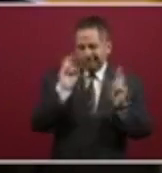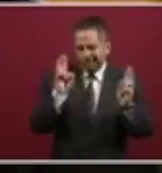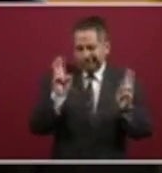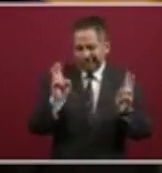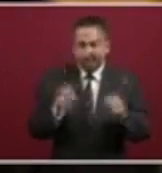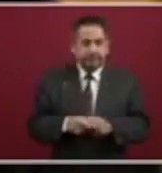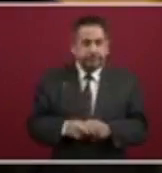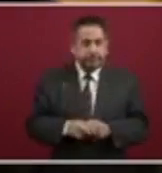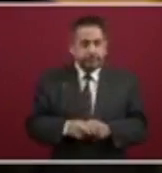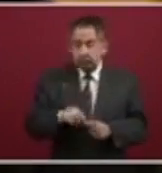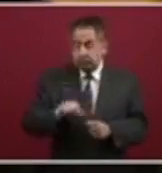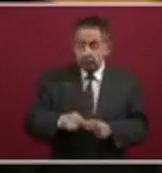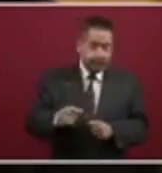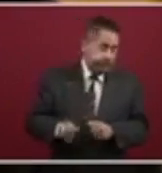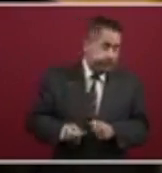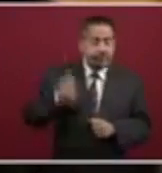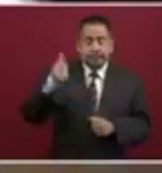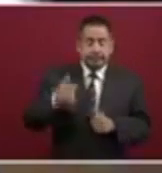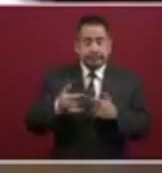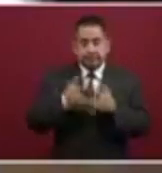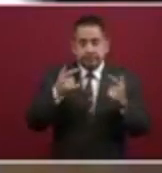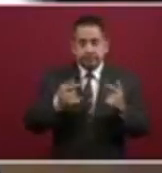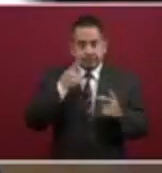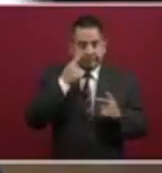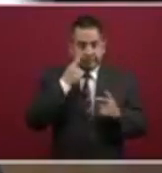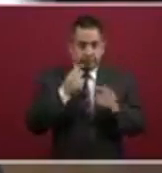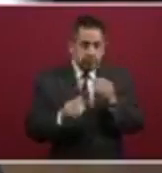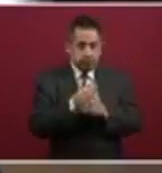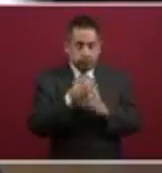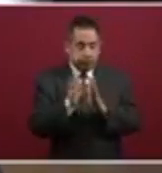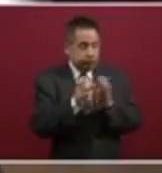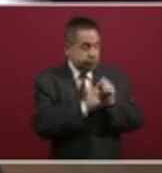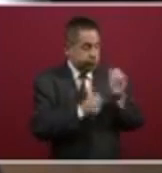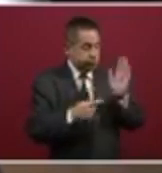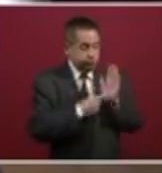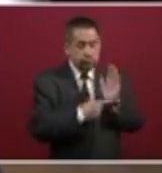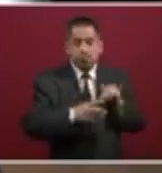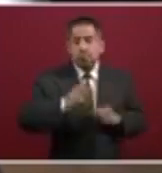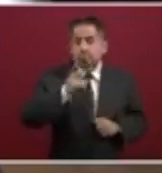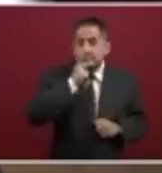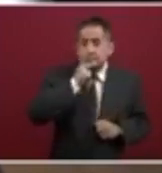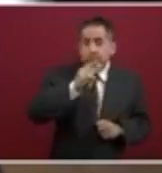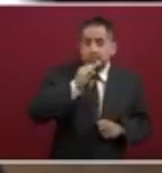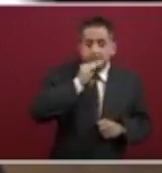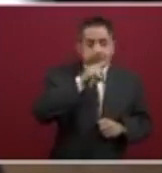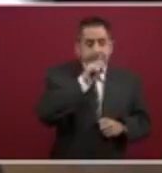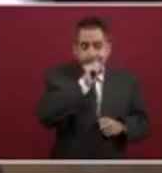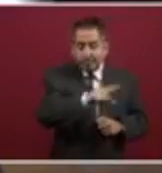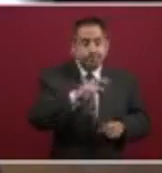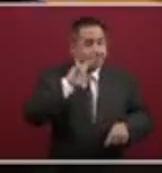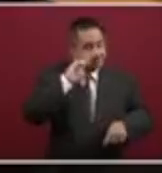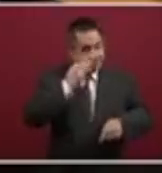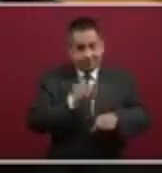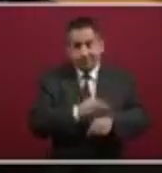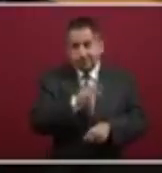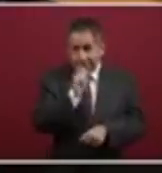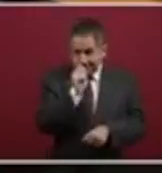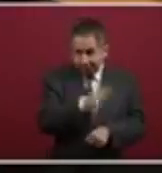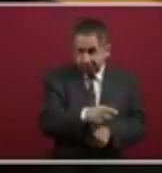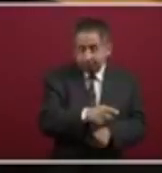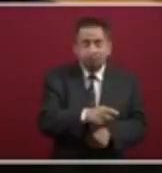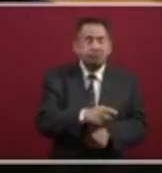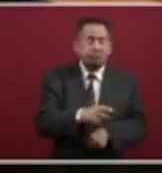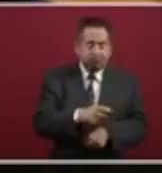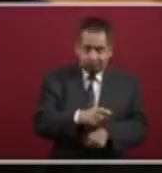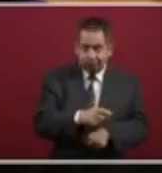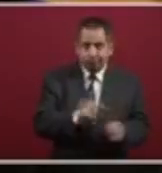texto constitucional que fue aprobado, las madres y padres de familia son corresponsables de la